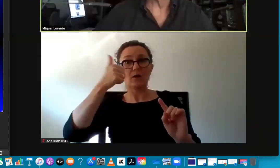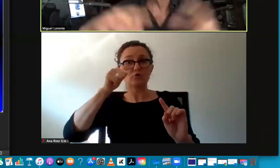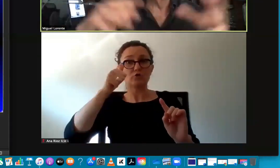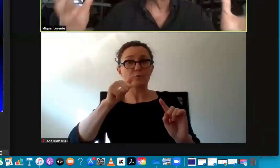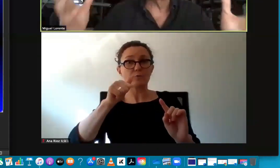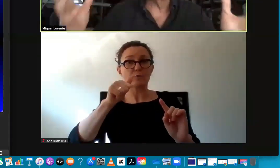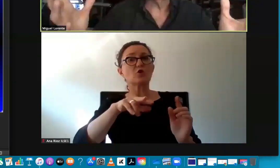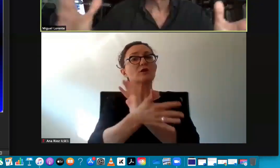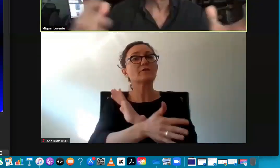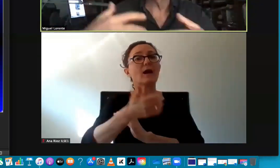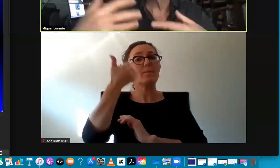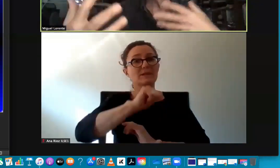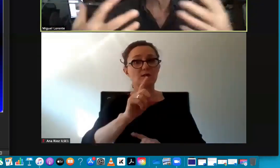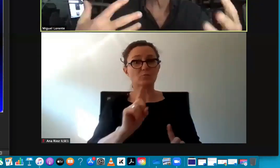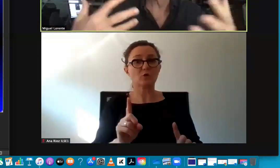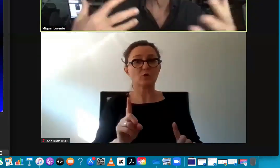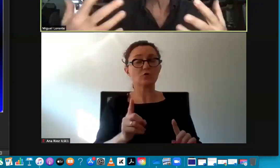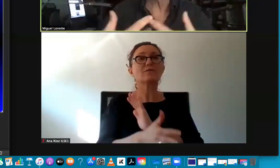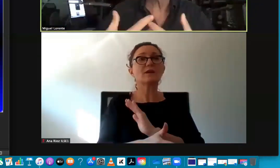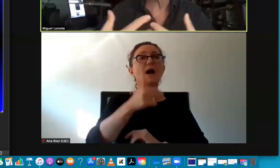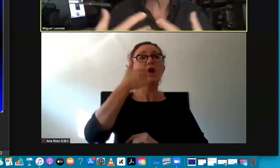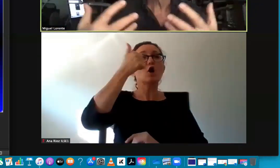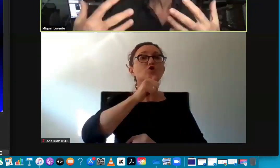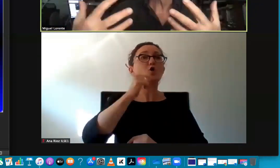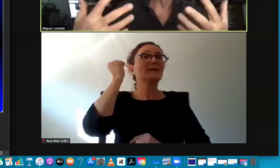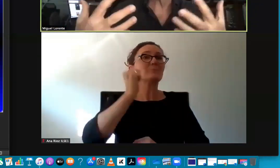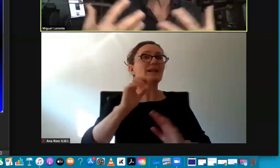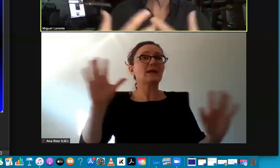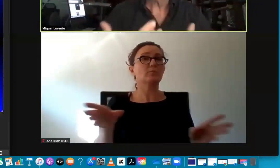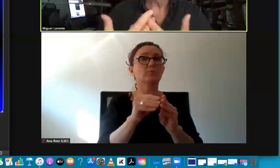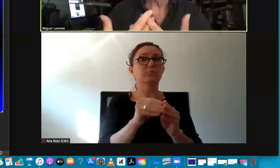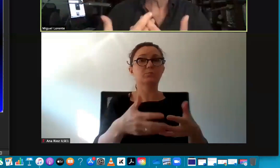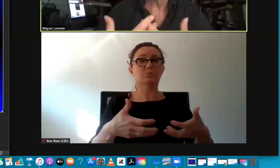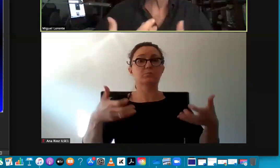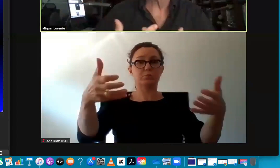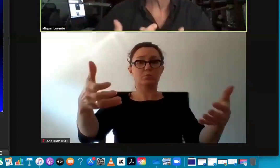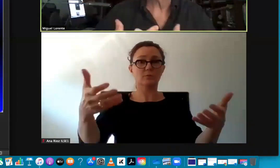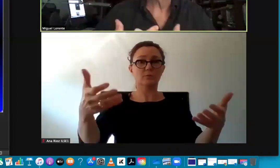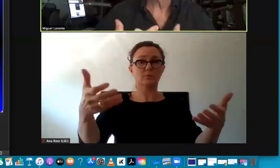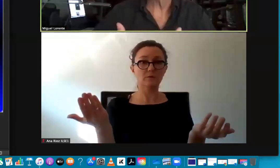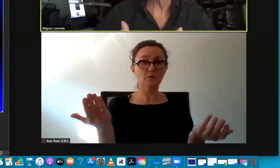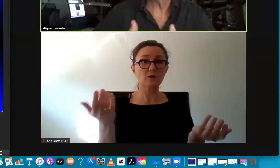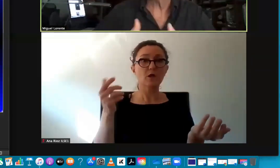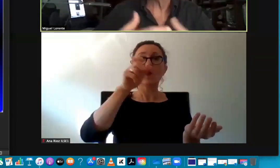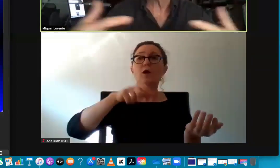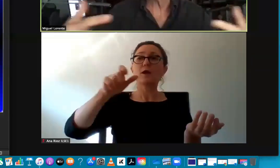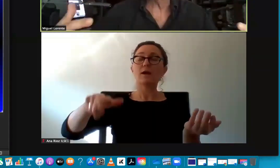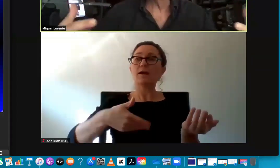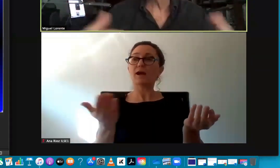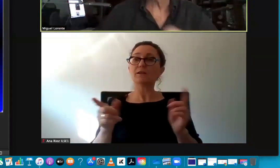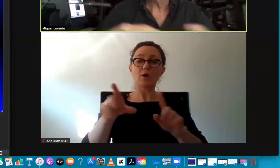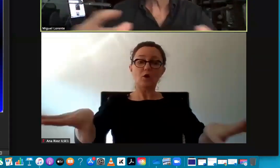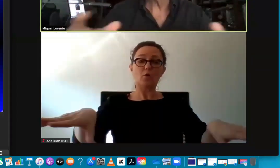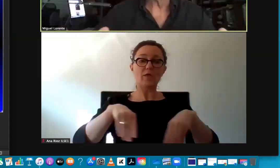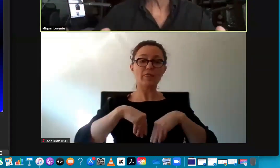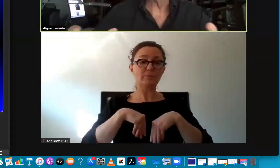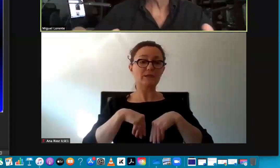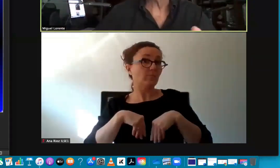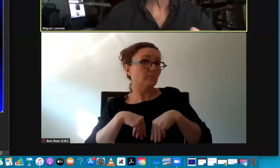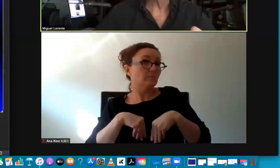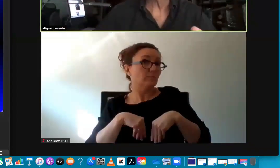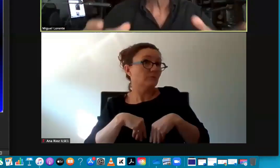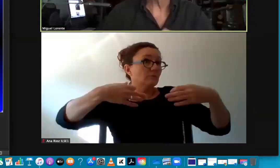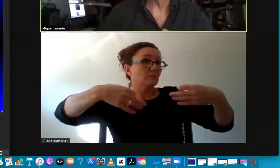machismo, ya es que los hombres matan. Entonces utilizan este tipo de mensajes y la gente lo acepta con relativa facilidad porque están jugando con